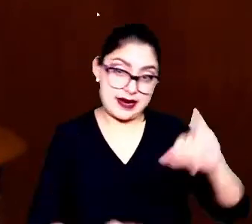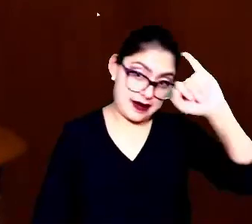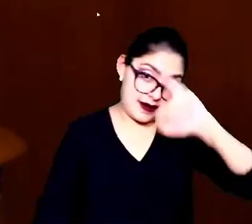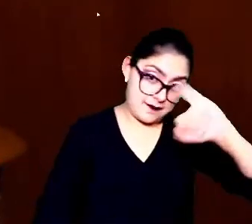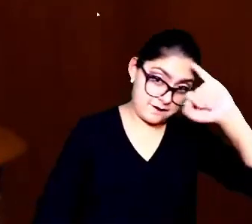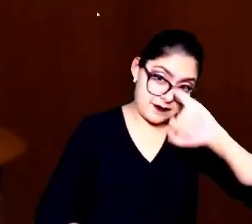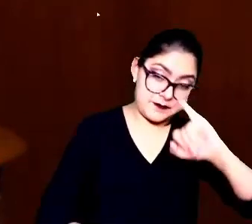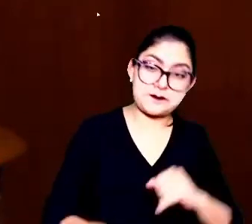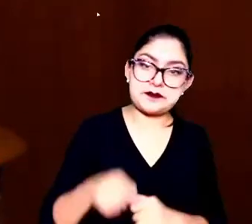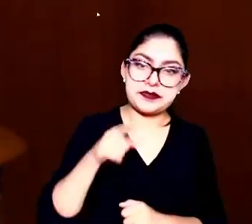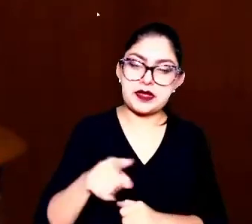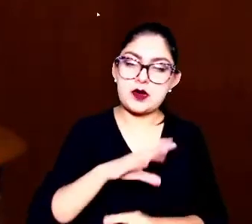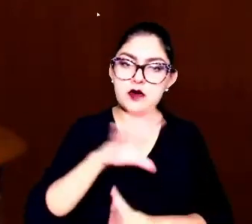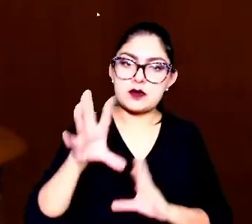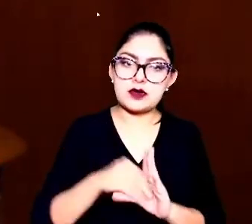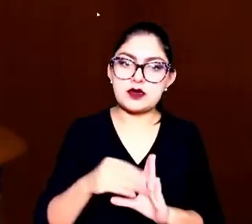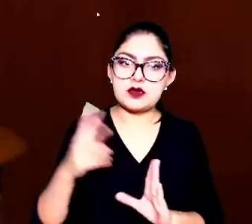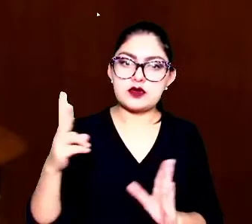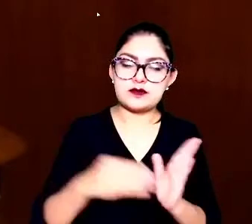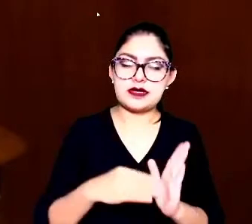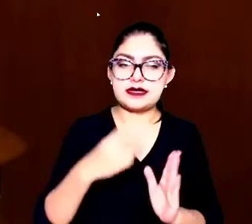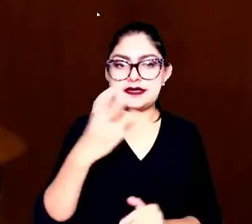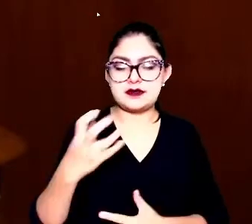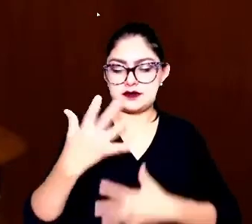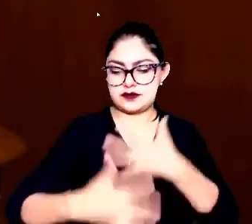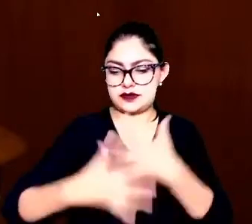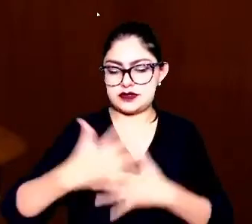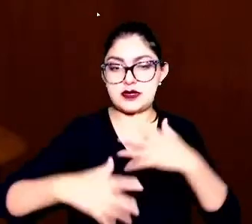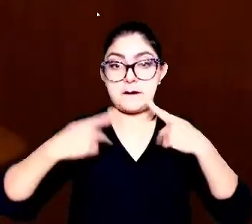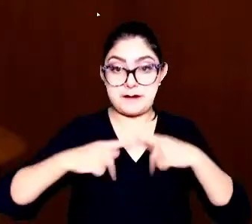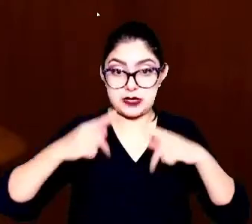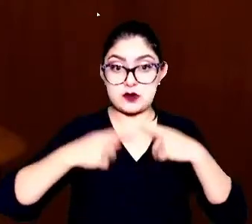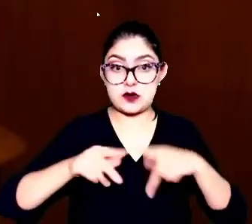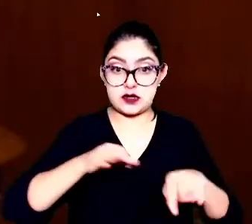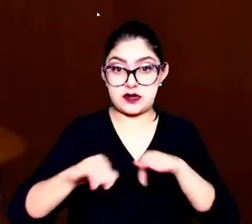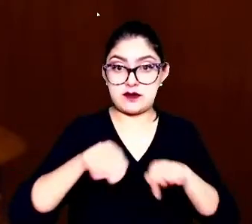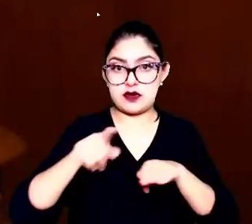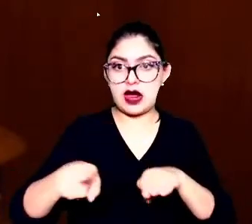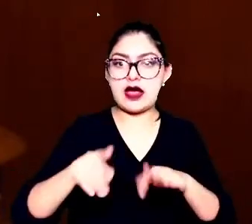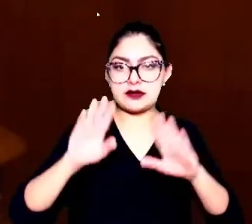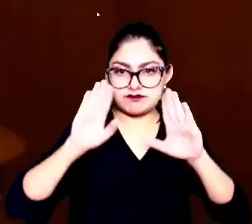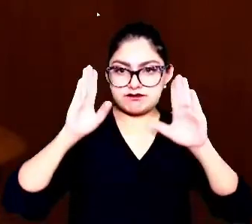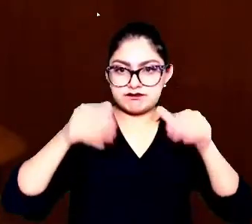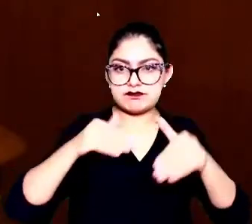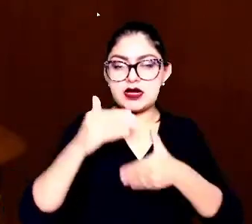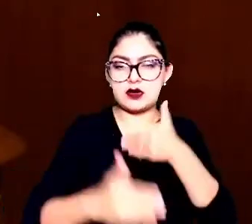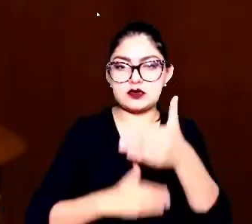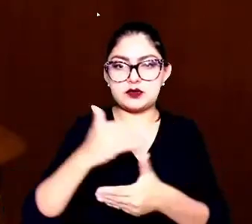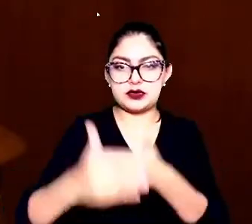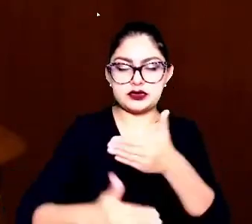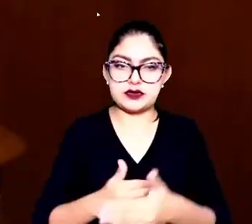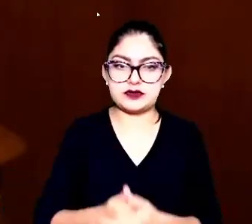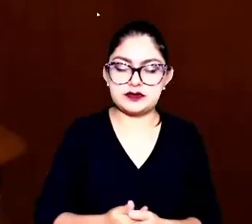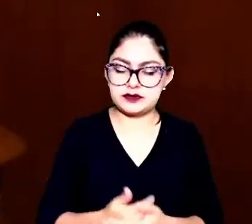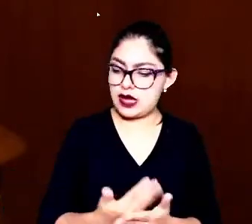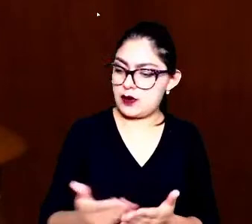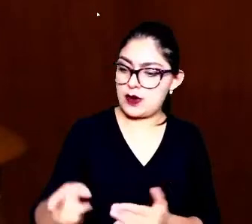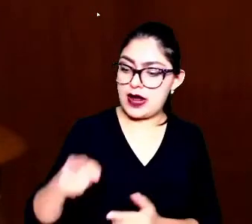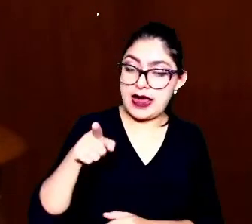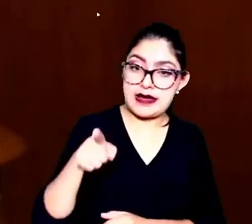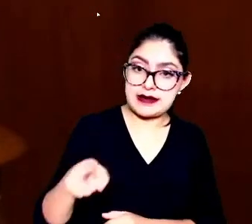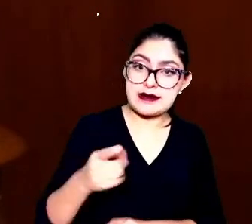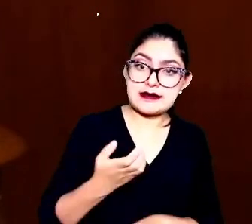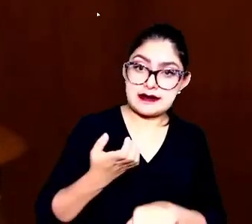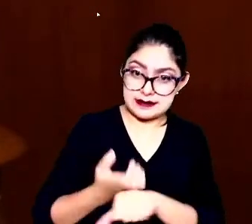10.215 trabajadores se vieron involucrados en estos procesos en el Estado de México este